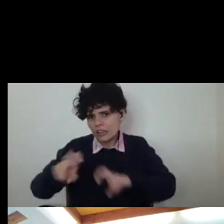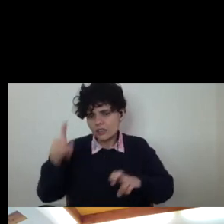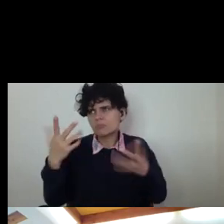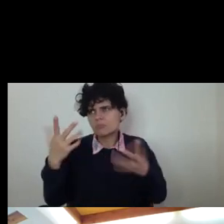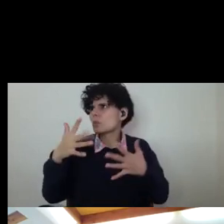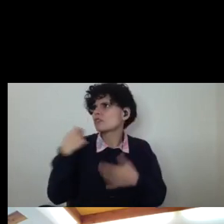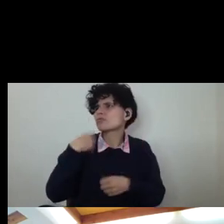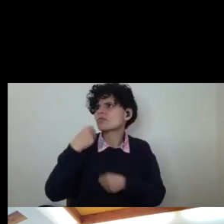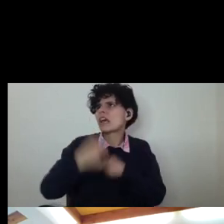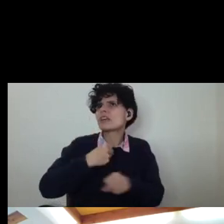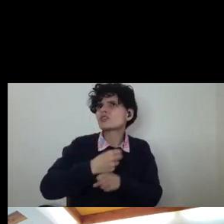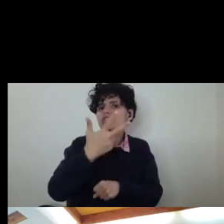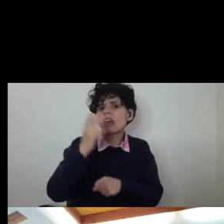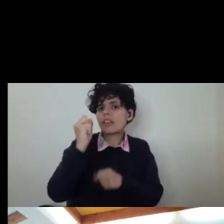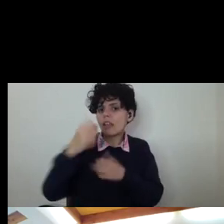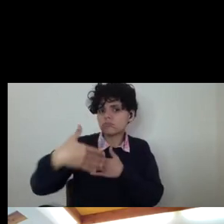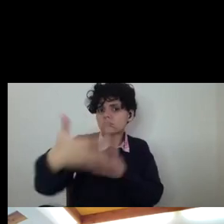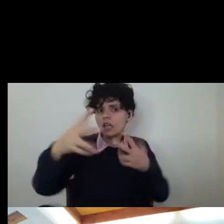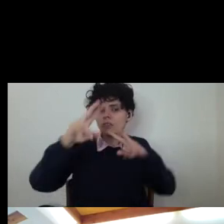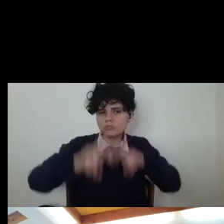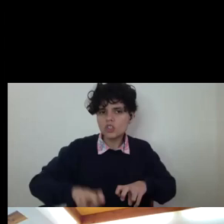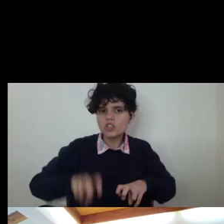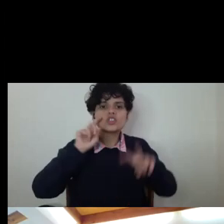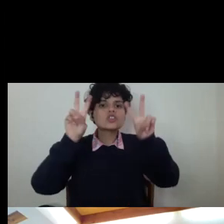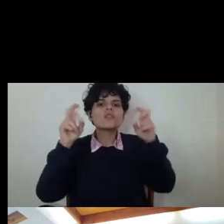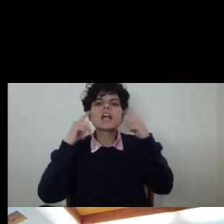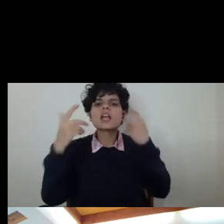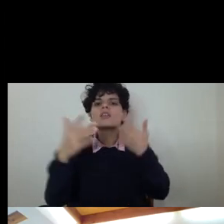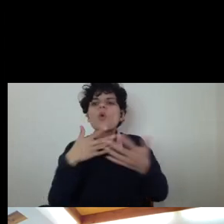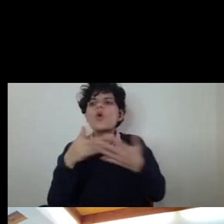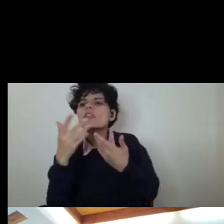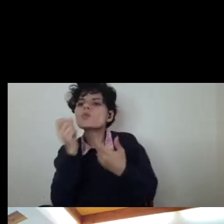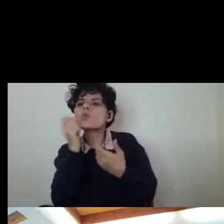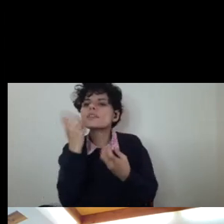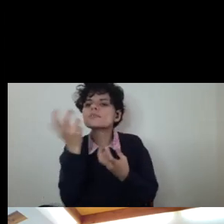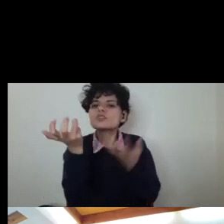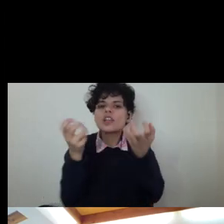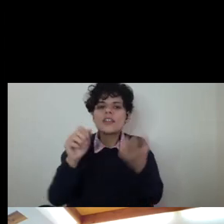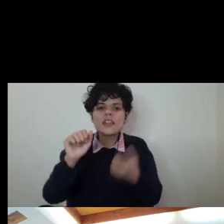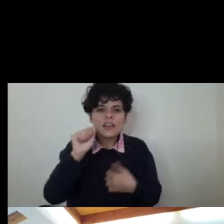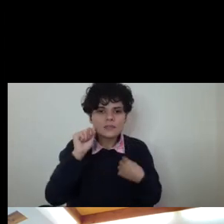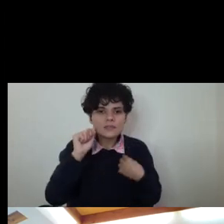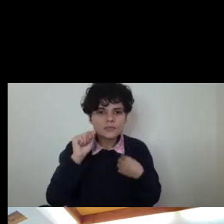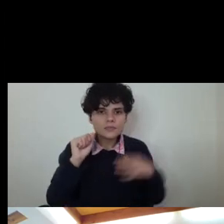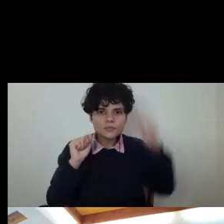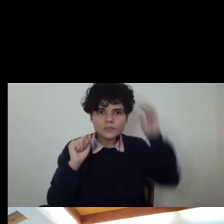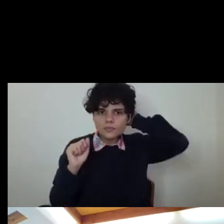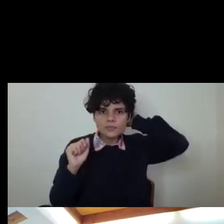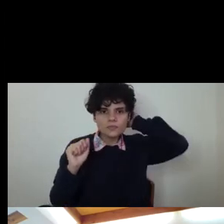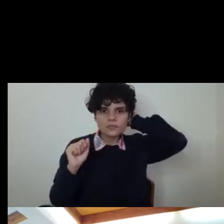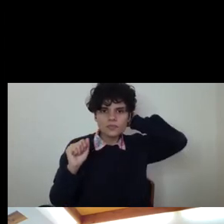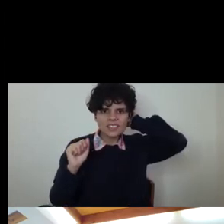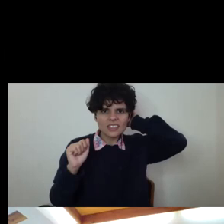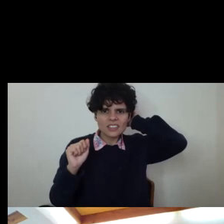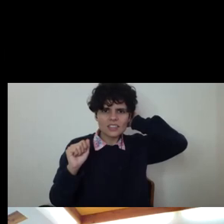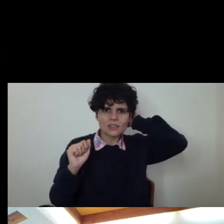han descrito el papel de los canales receptores de anodina en la función de diversos tipos de neuronas. Ahí yo puse